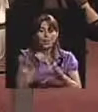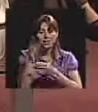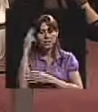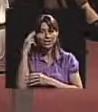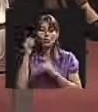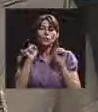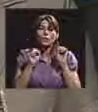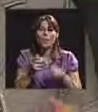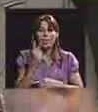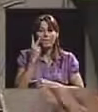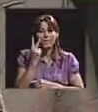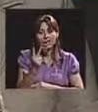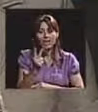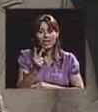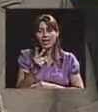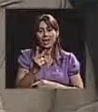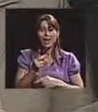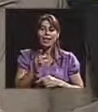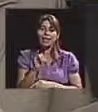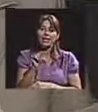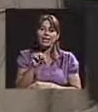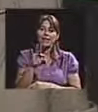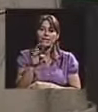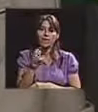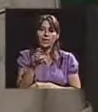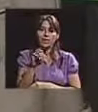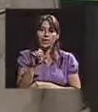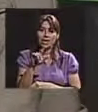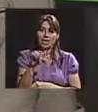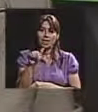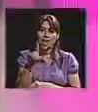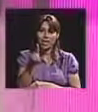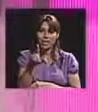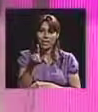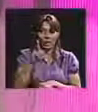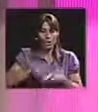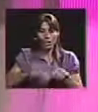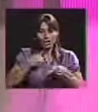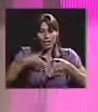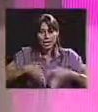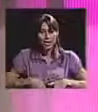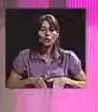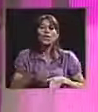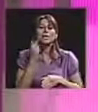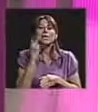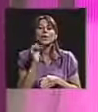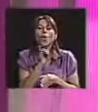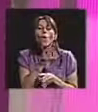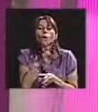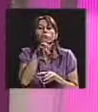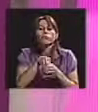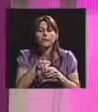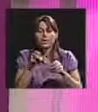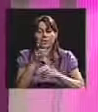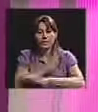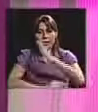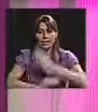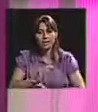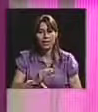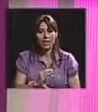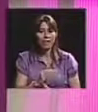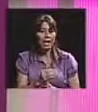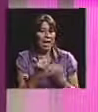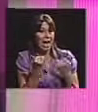la infertilidad como una de las partes de la discapacidad. Voy a darles a cada uno 20 segundos para que me hagan una